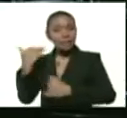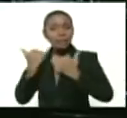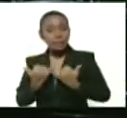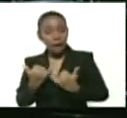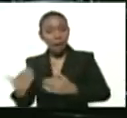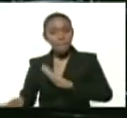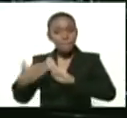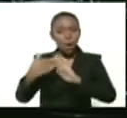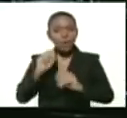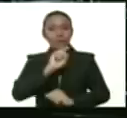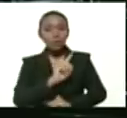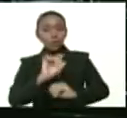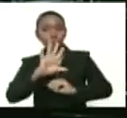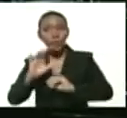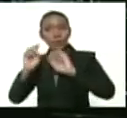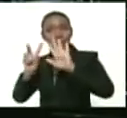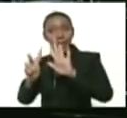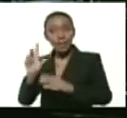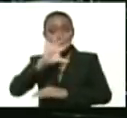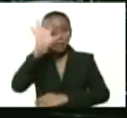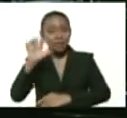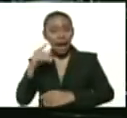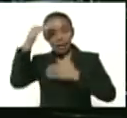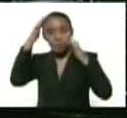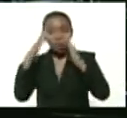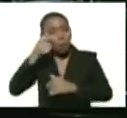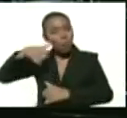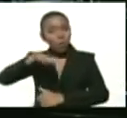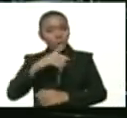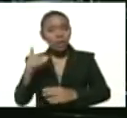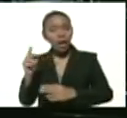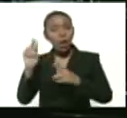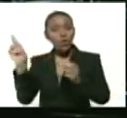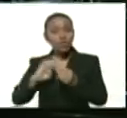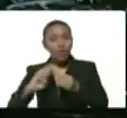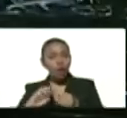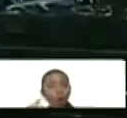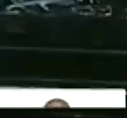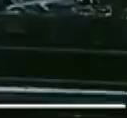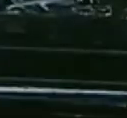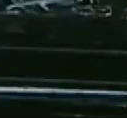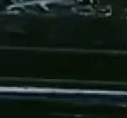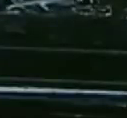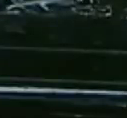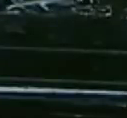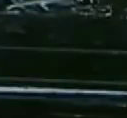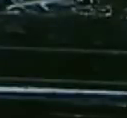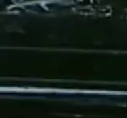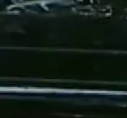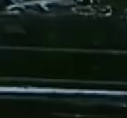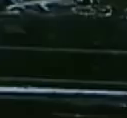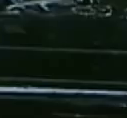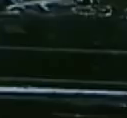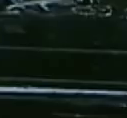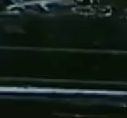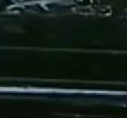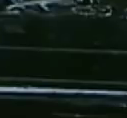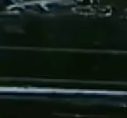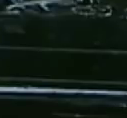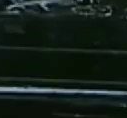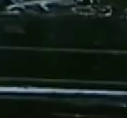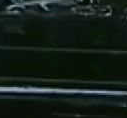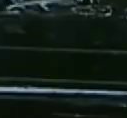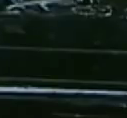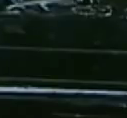afecta a 157 países. También se está atendiendo a la población de Los Roques, así como también a los que entran por el paso fronterizo y a quienes